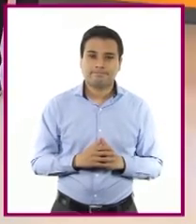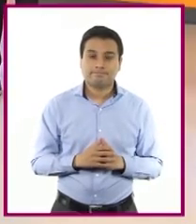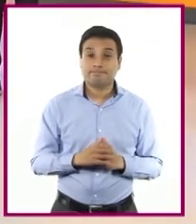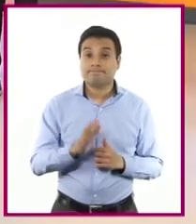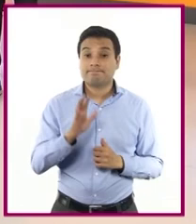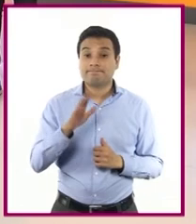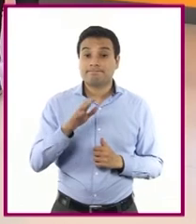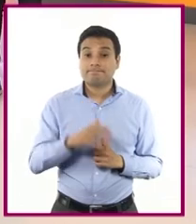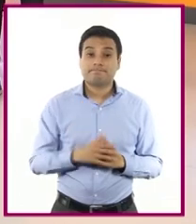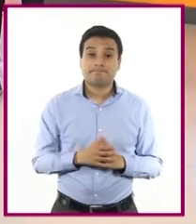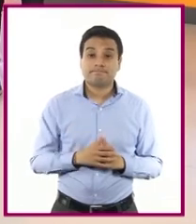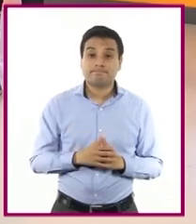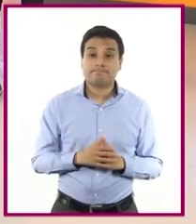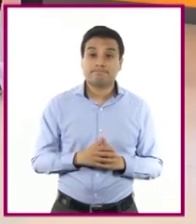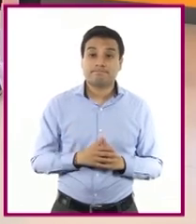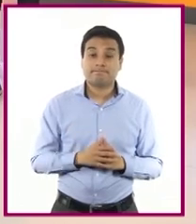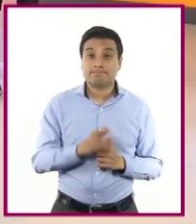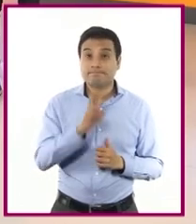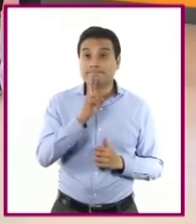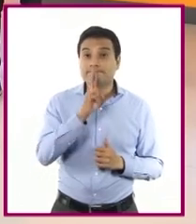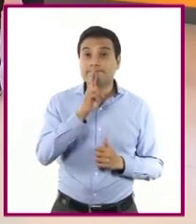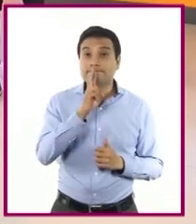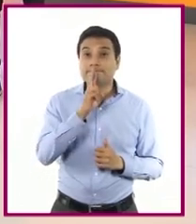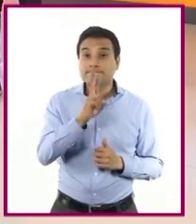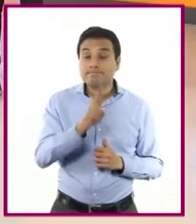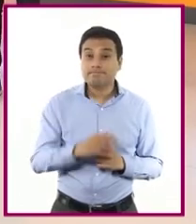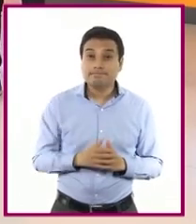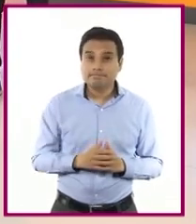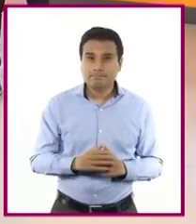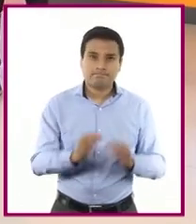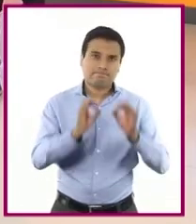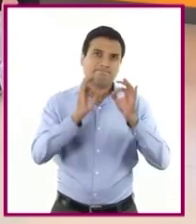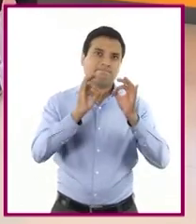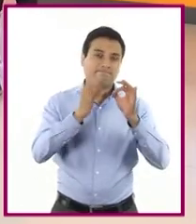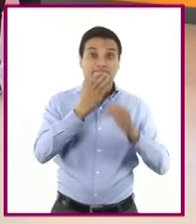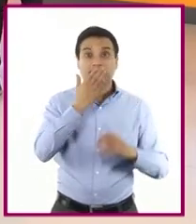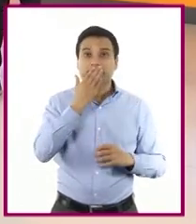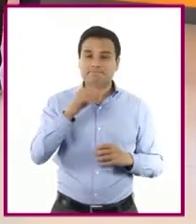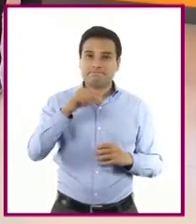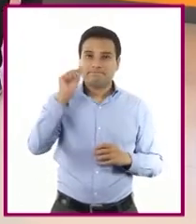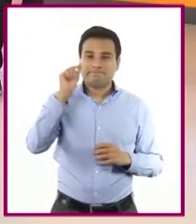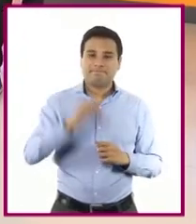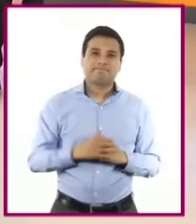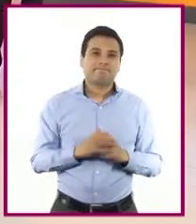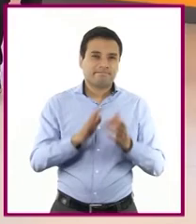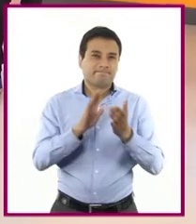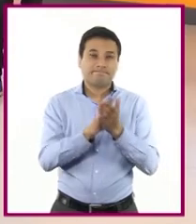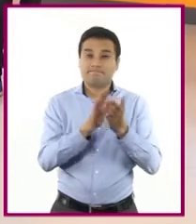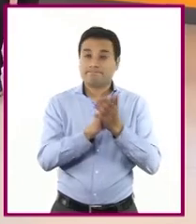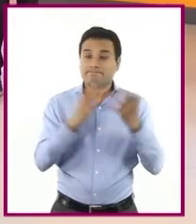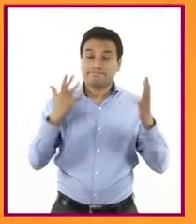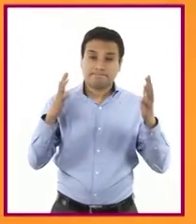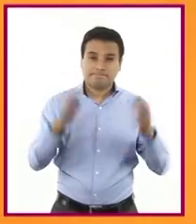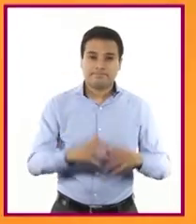Regina, Regina, correctamente bien contestado.